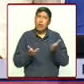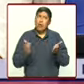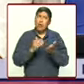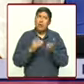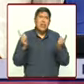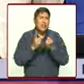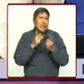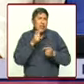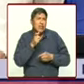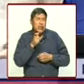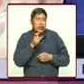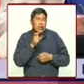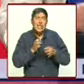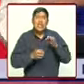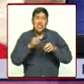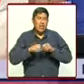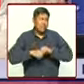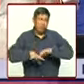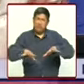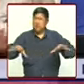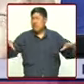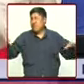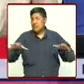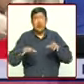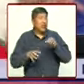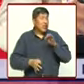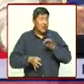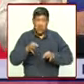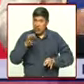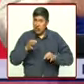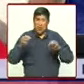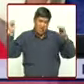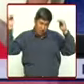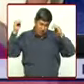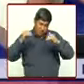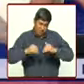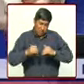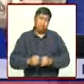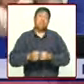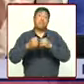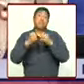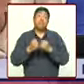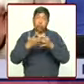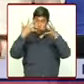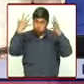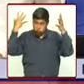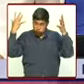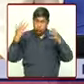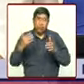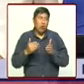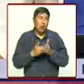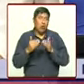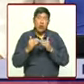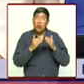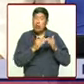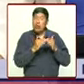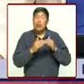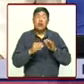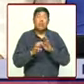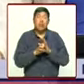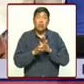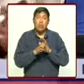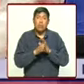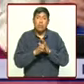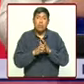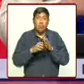¿Reencontrarse con quién, perdón? En caso de que hubiera un ataque que sí llegaran, digamos, a lastimar a la ciudad donde tú te encuentras, los misiles que